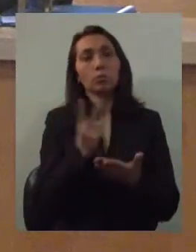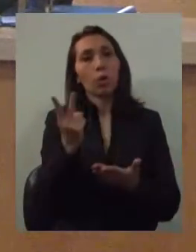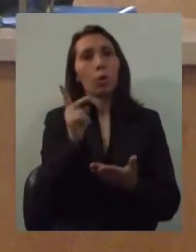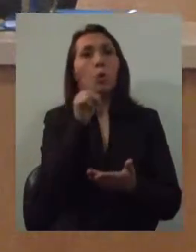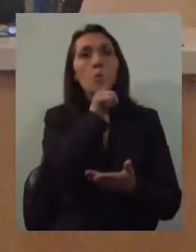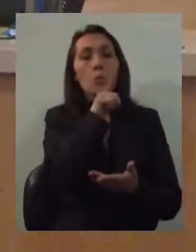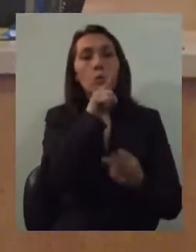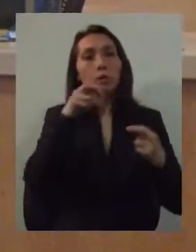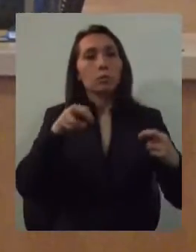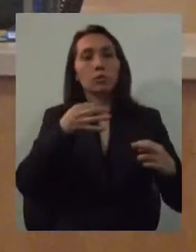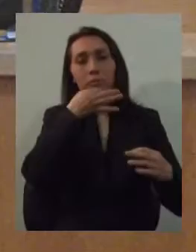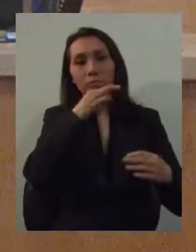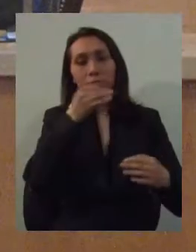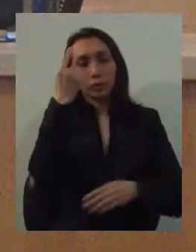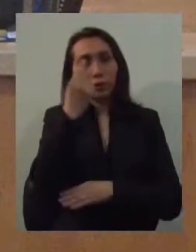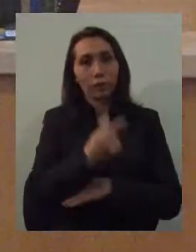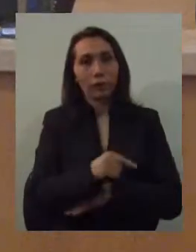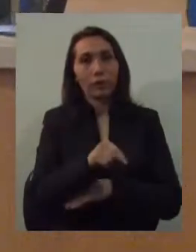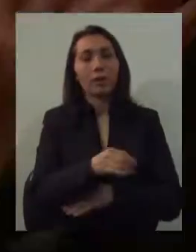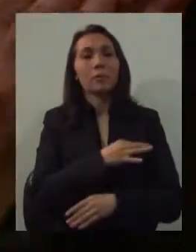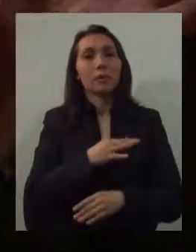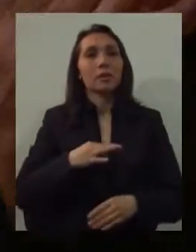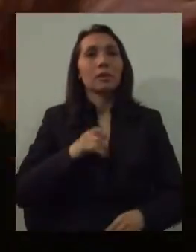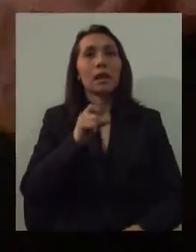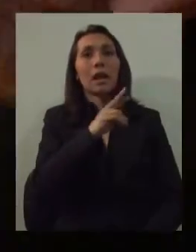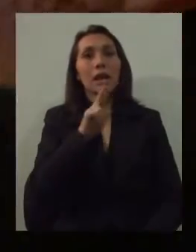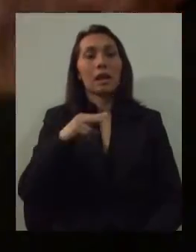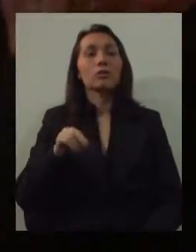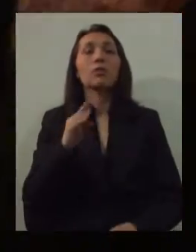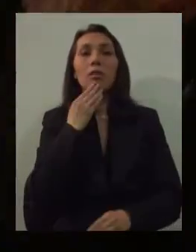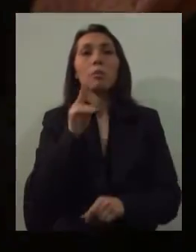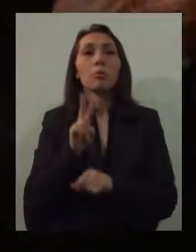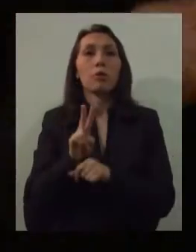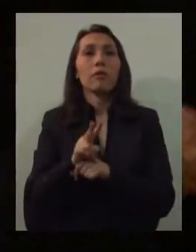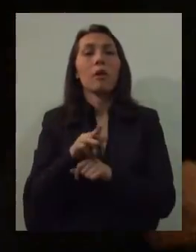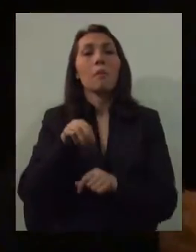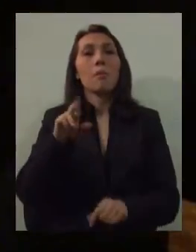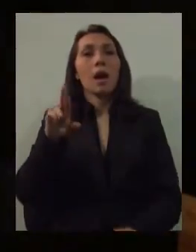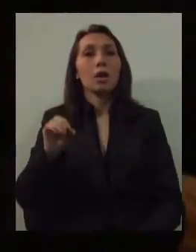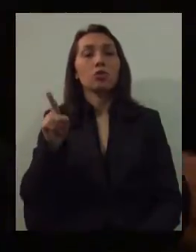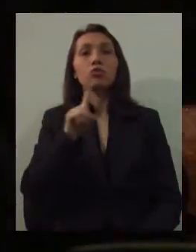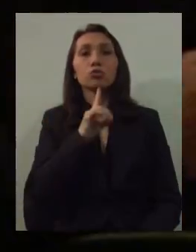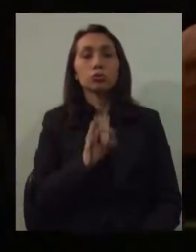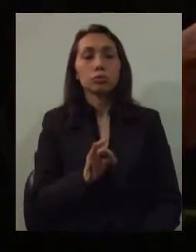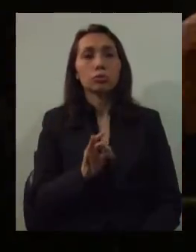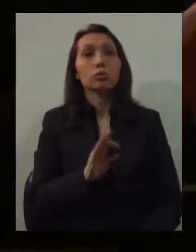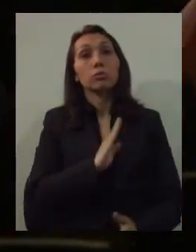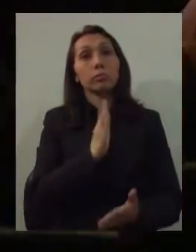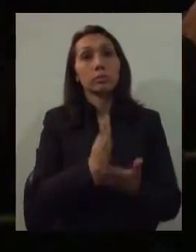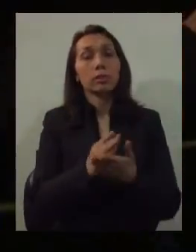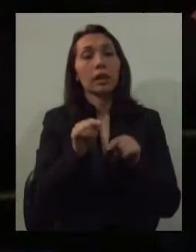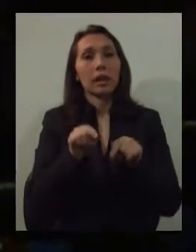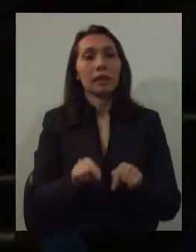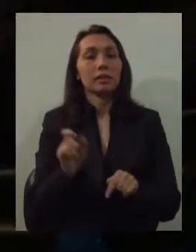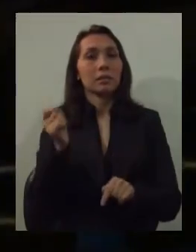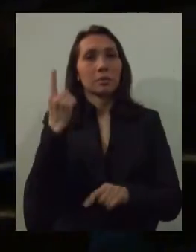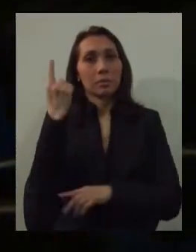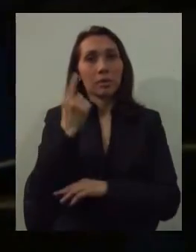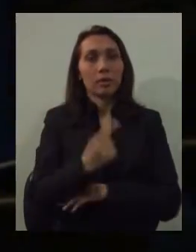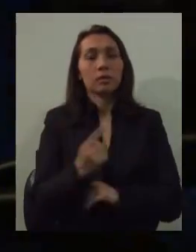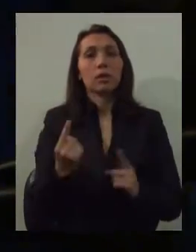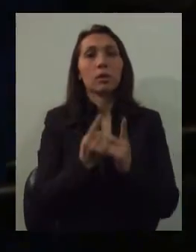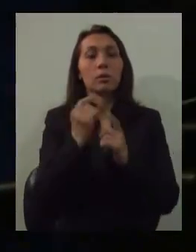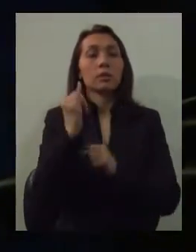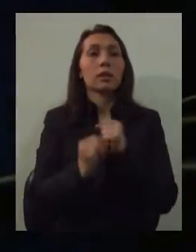dos panelistas de esta jornada, el ministro Héctor Carreño y también el profesor Alfredo Mario Soto. Ponemos fin entonces a esta primera jornada, a este